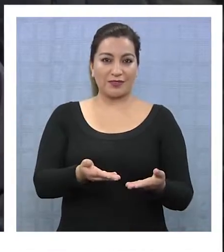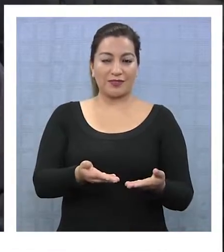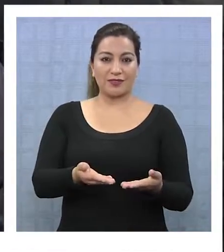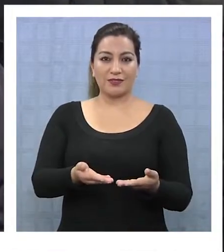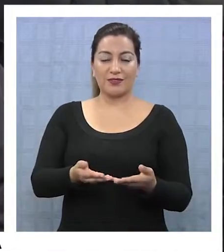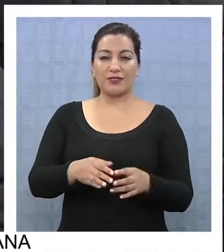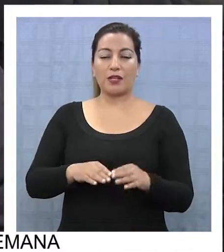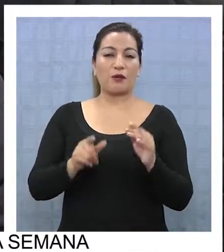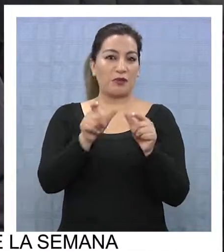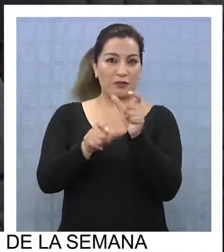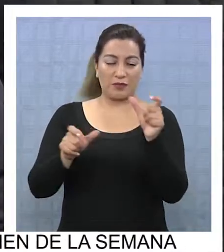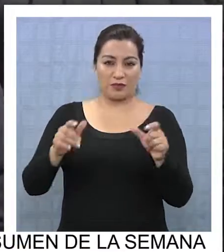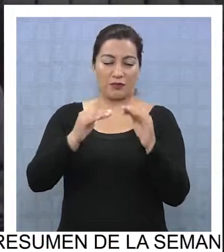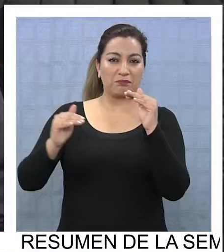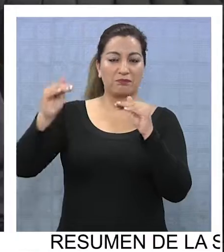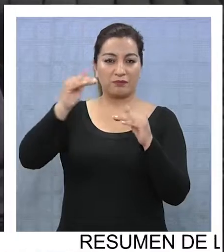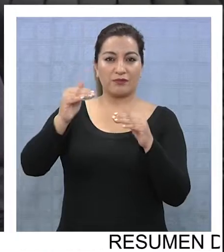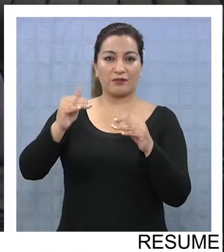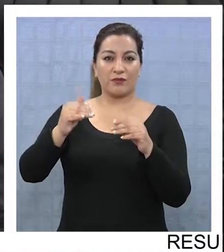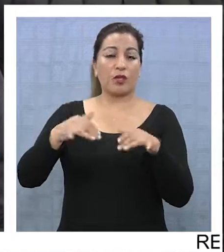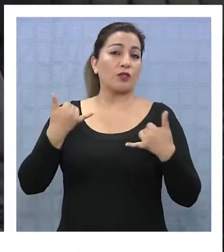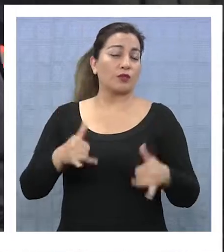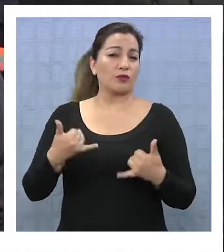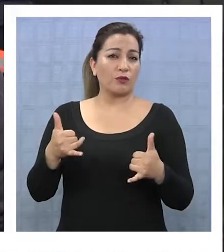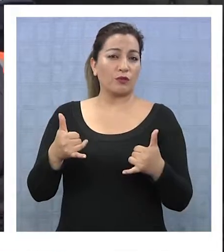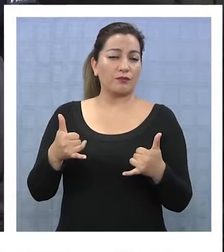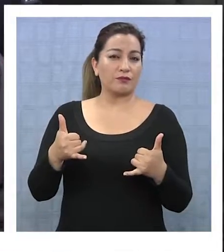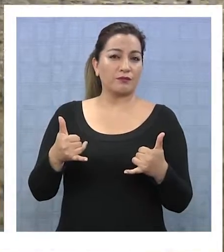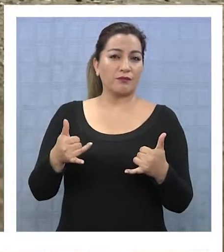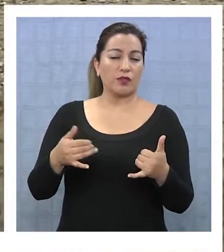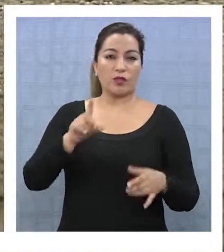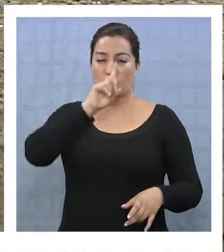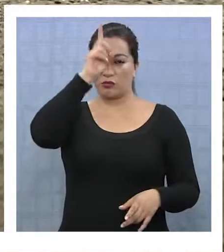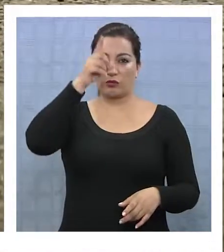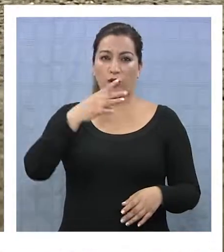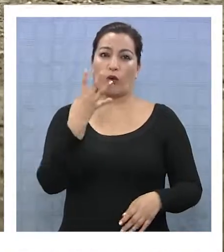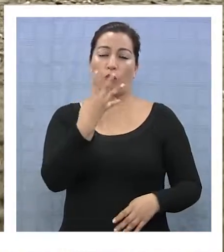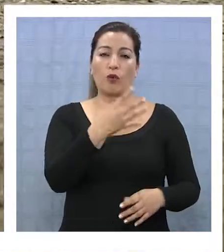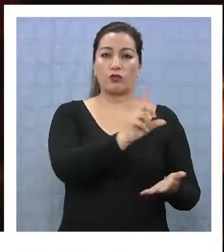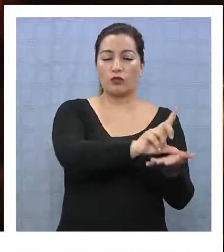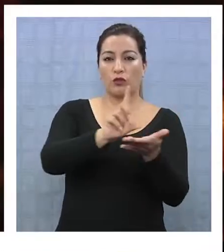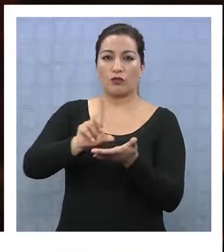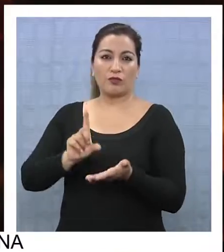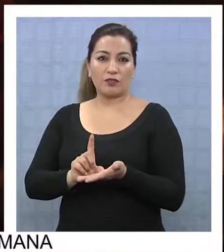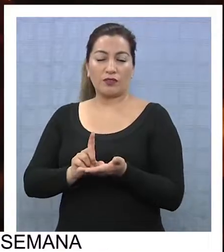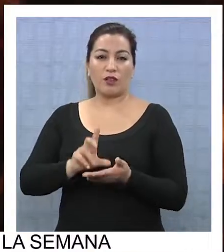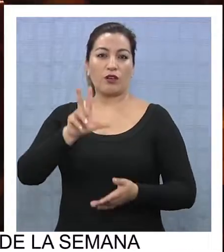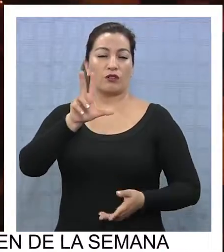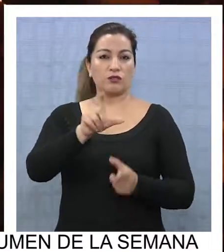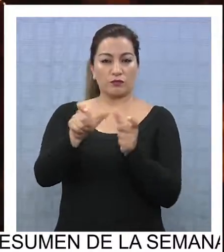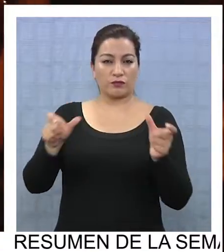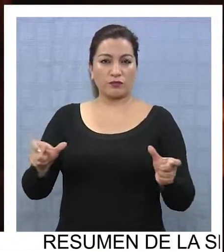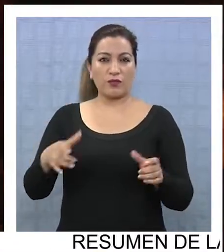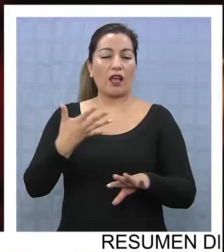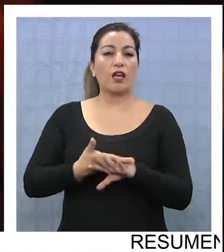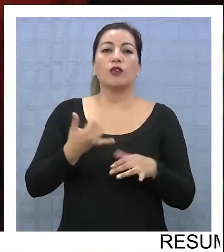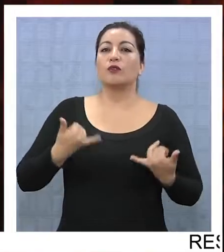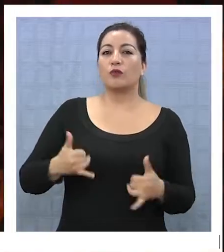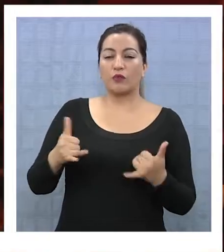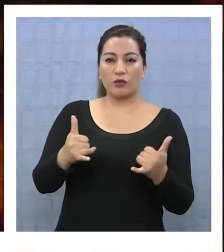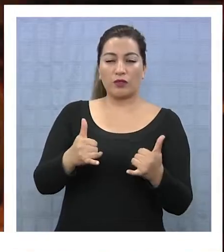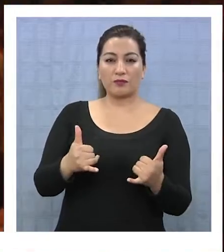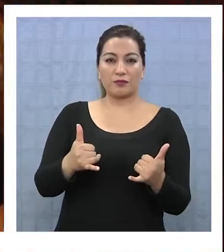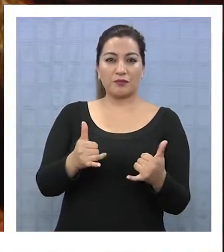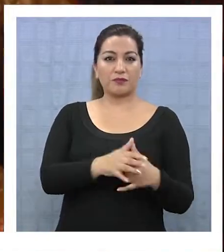con nuestras ramas mayores e intermedias. En los juegos típicos están cuatro, ocho cubículos, en donde van a haber juegos